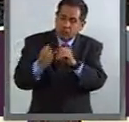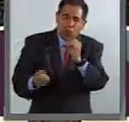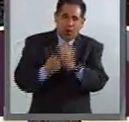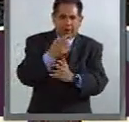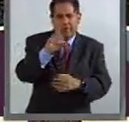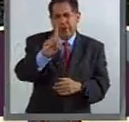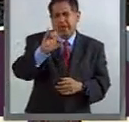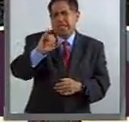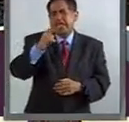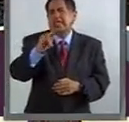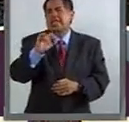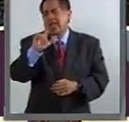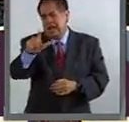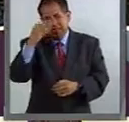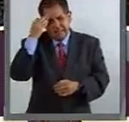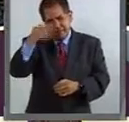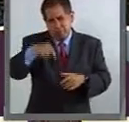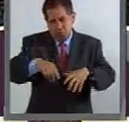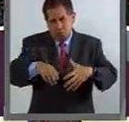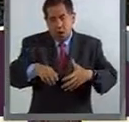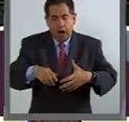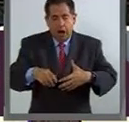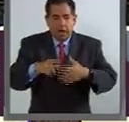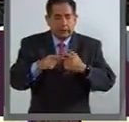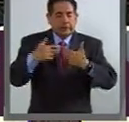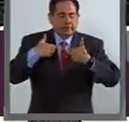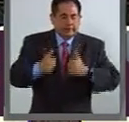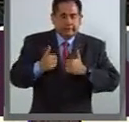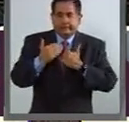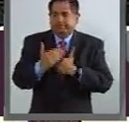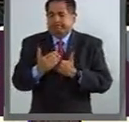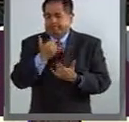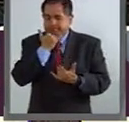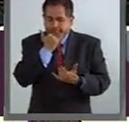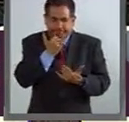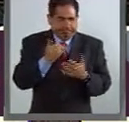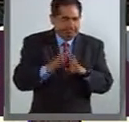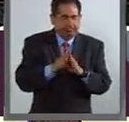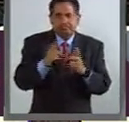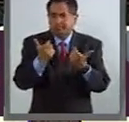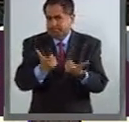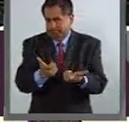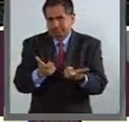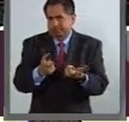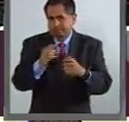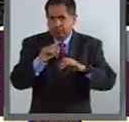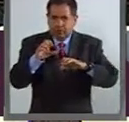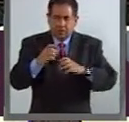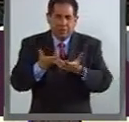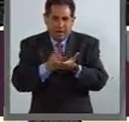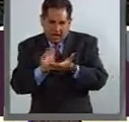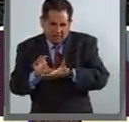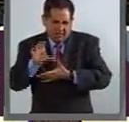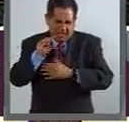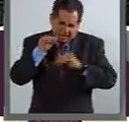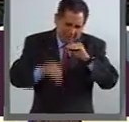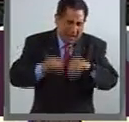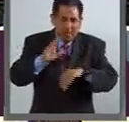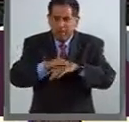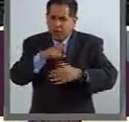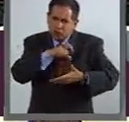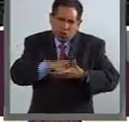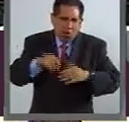y enfrentamos al mismo tiempo las limitaciones naturales por la parte económica de poder invertir en